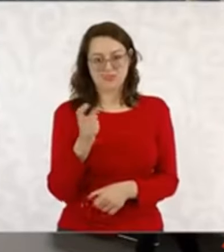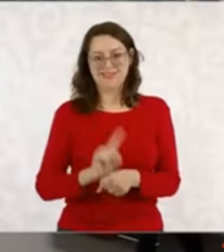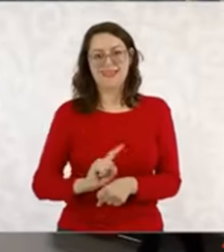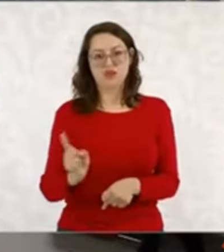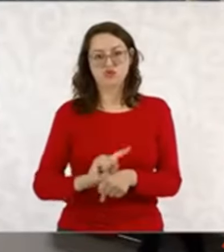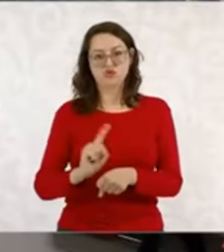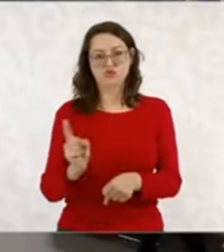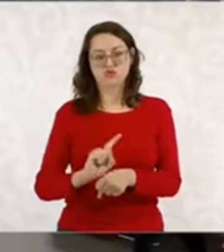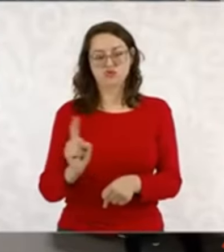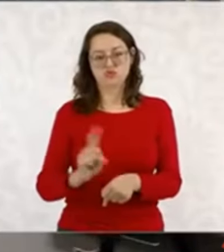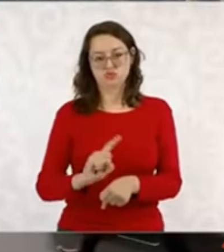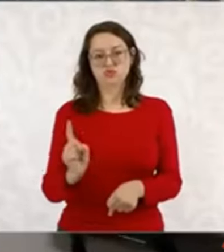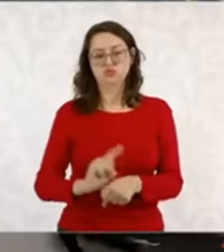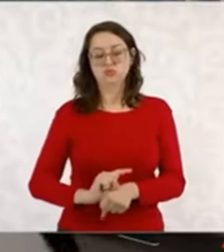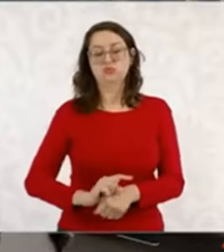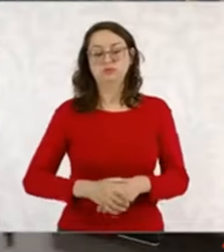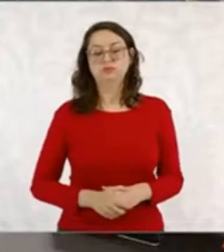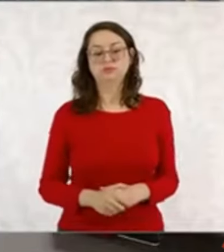Entonces,